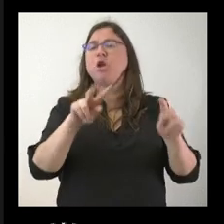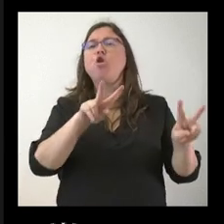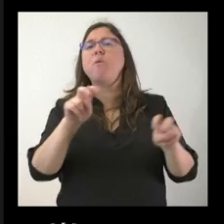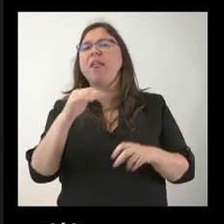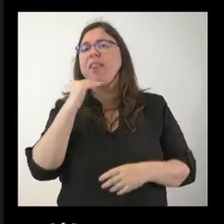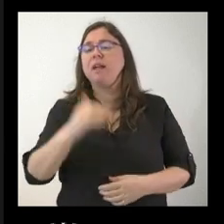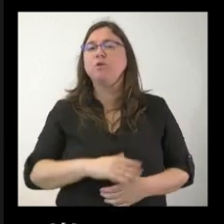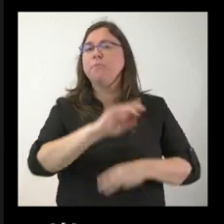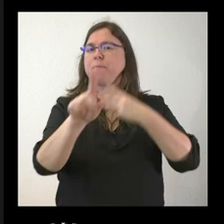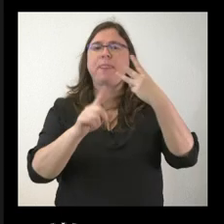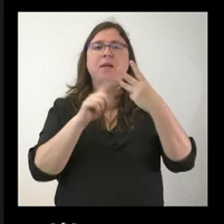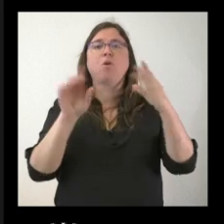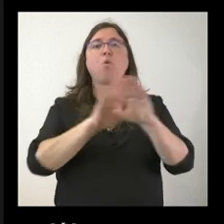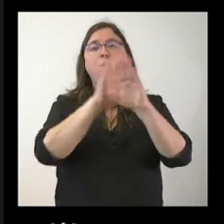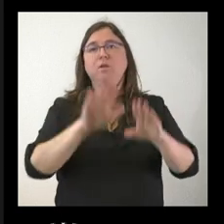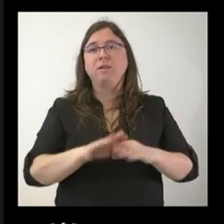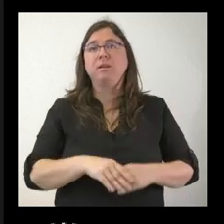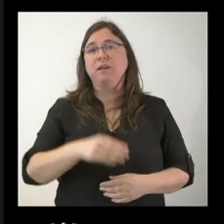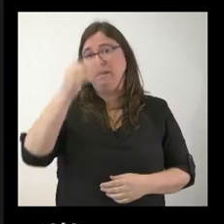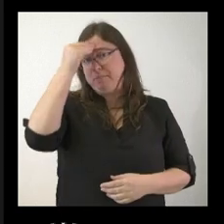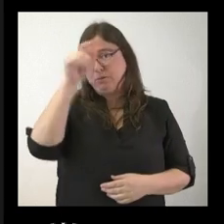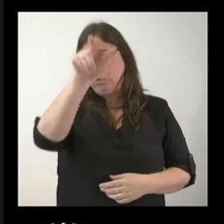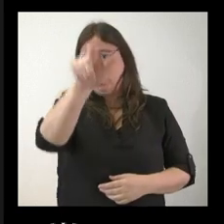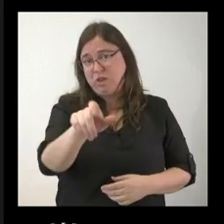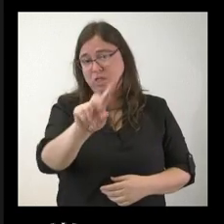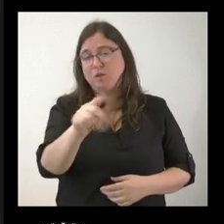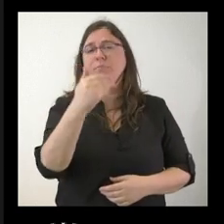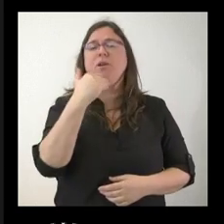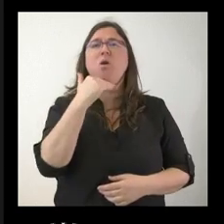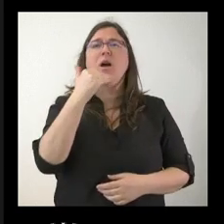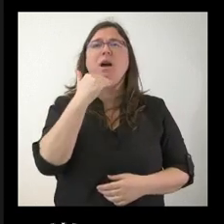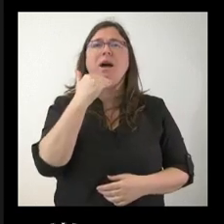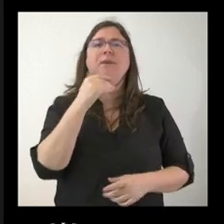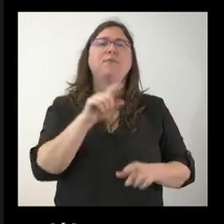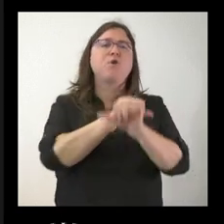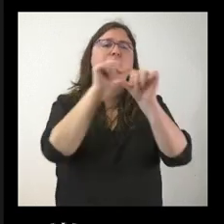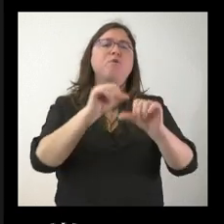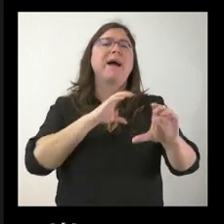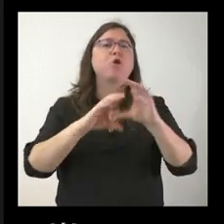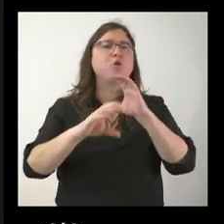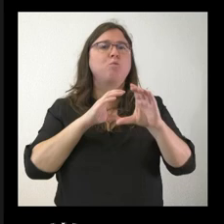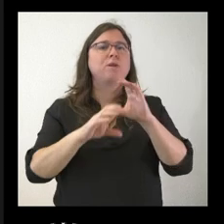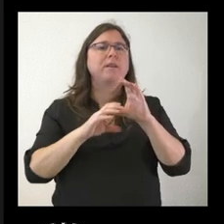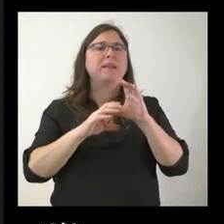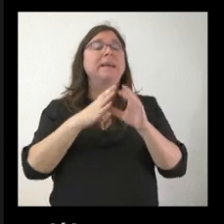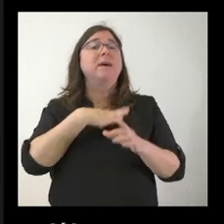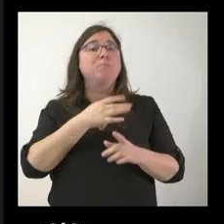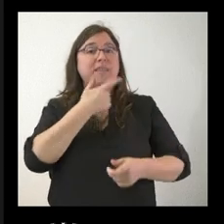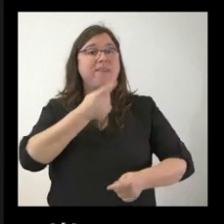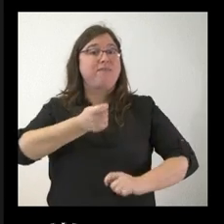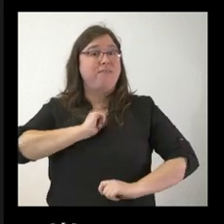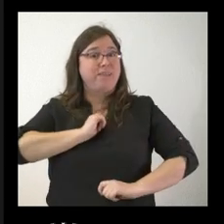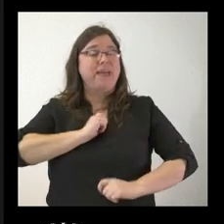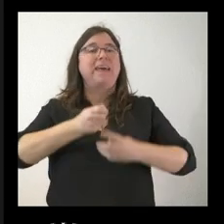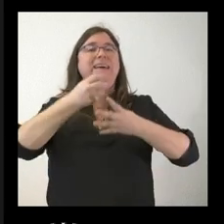y ya por último supongo que no no será usted pero sí a través de los canales de comunicación que tenemos si nos pueden facilitar la